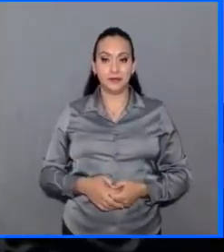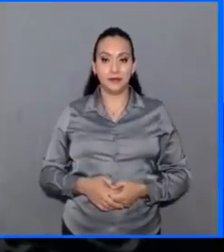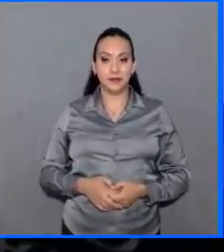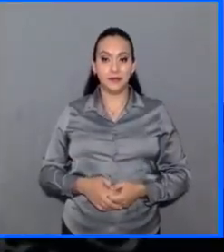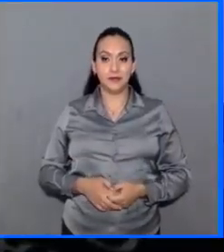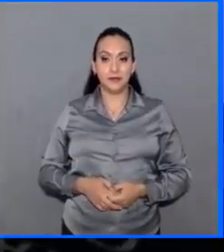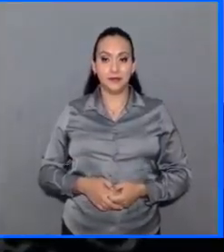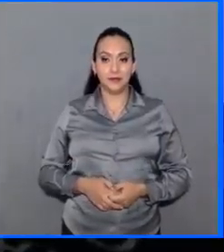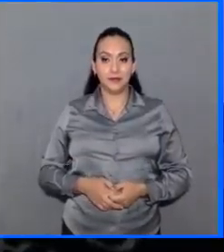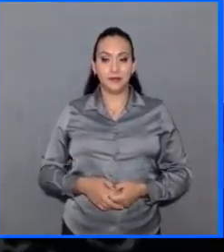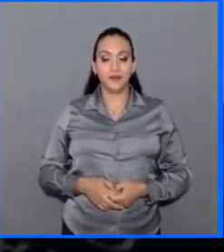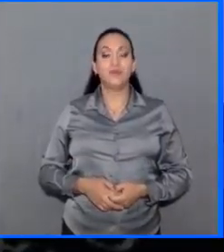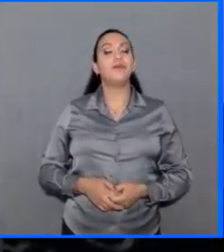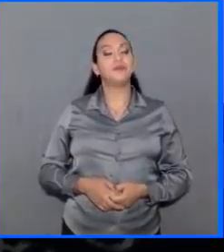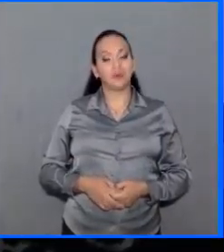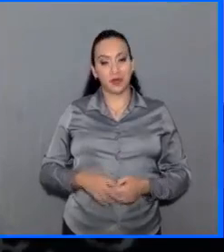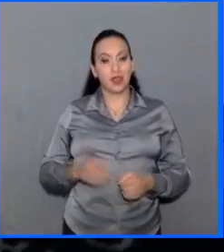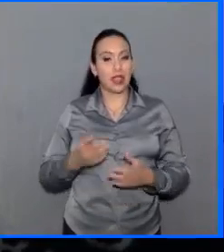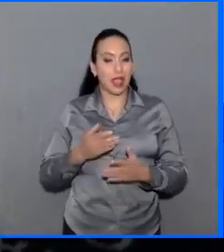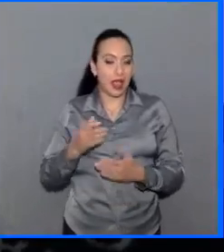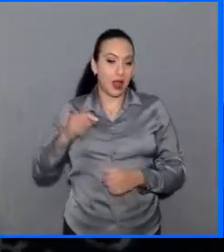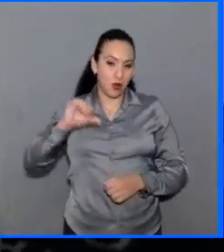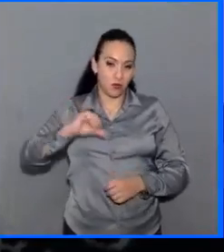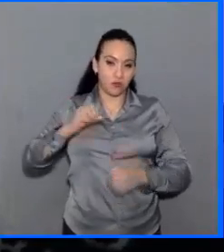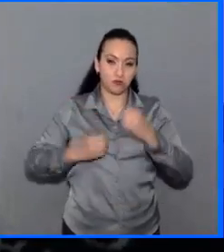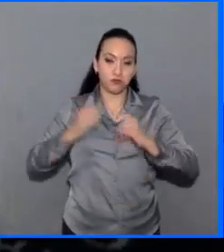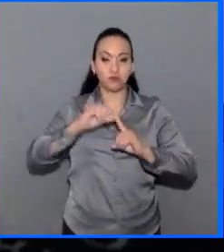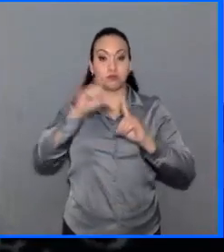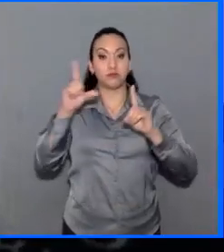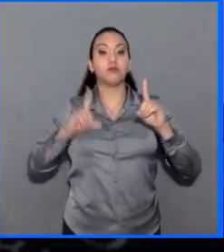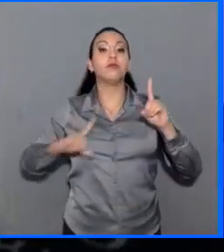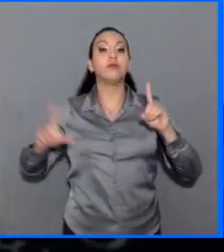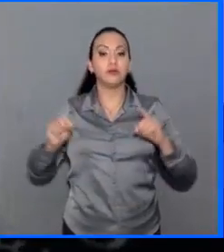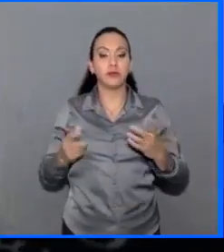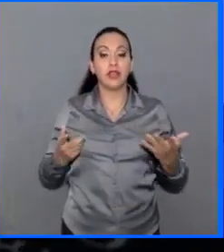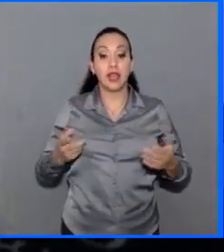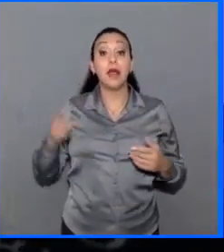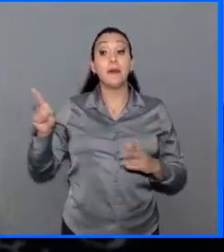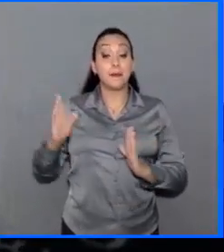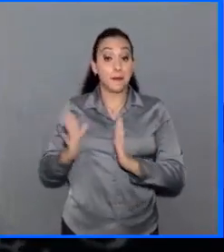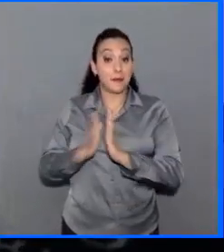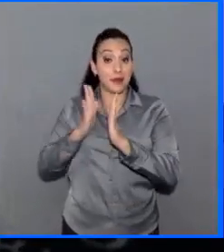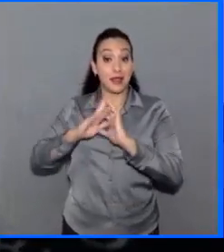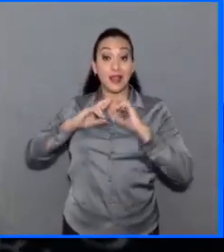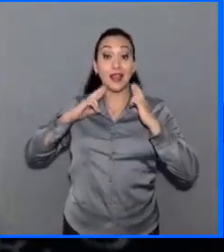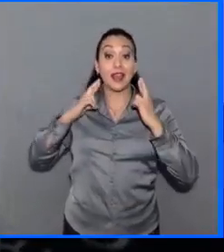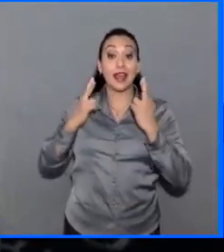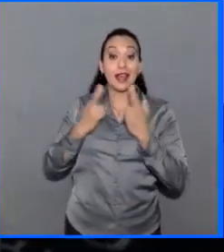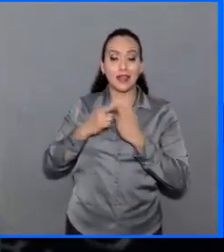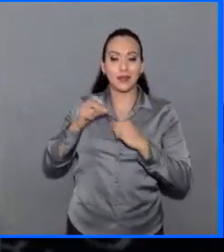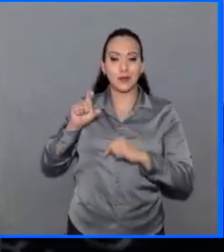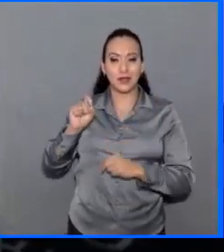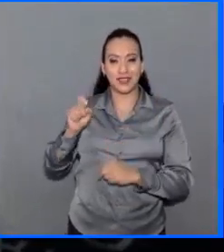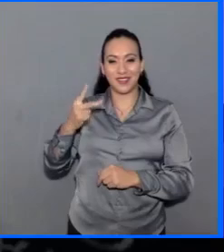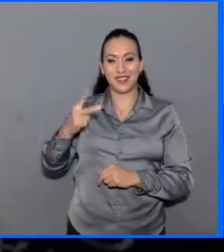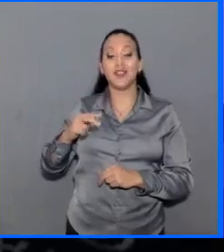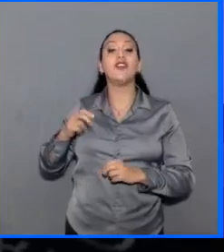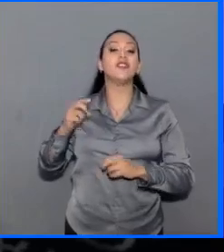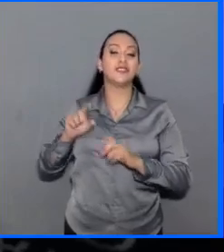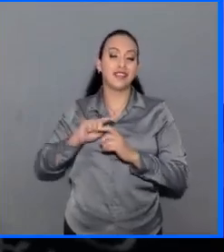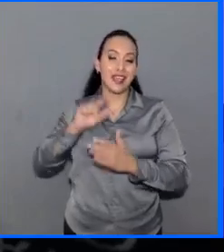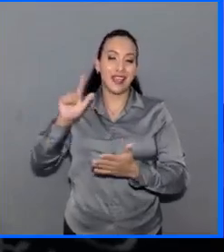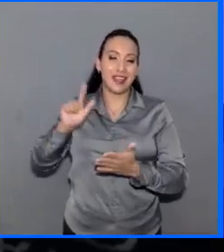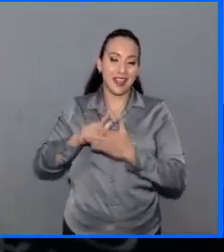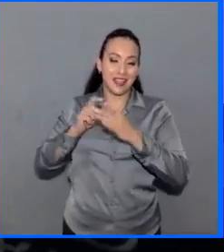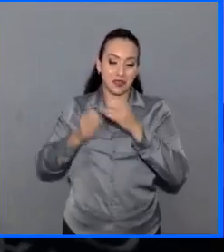Como le hemos informado, la Suprema Corte de Justicia de la Nación participa en la 22ª Cumbre Judicial Iberoamericana. Hoy se llevó a cabo